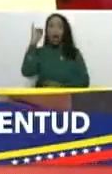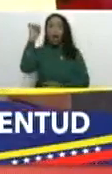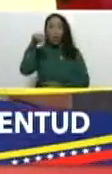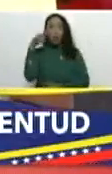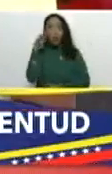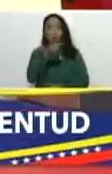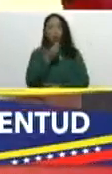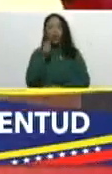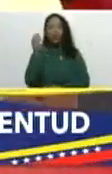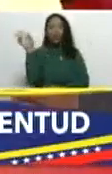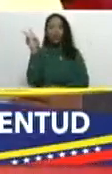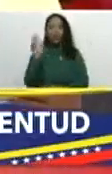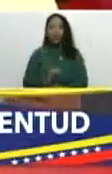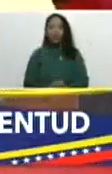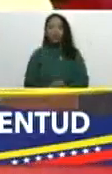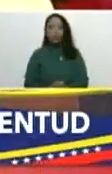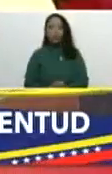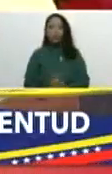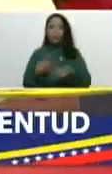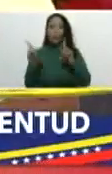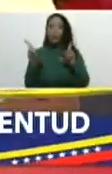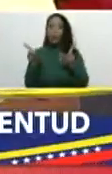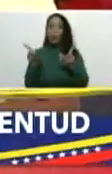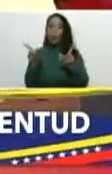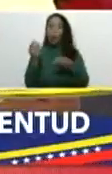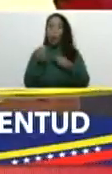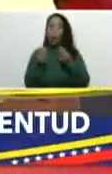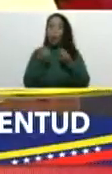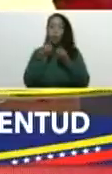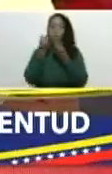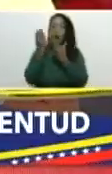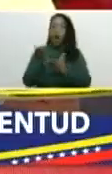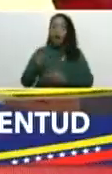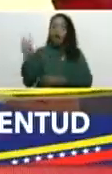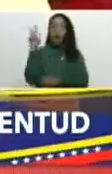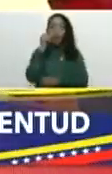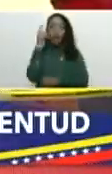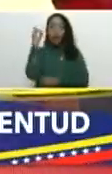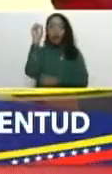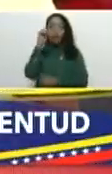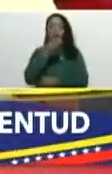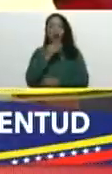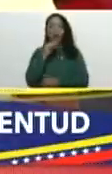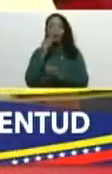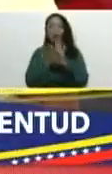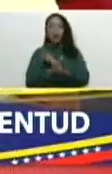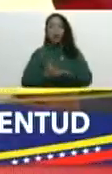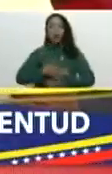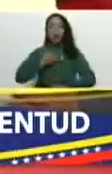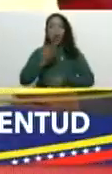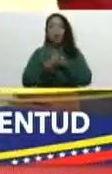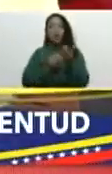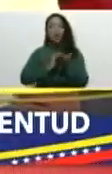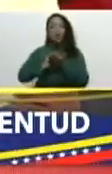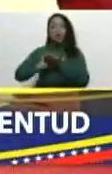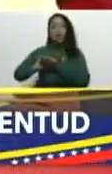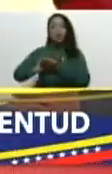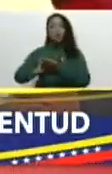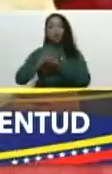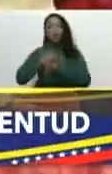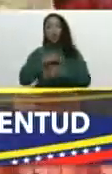como juventud venezolana, pero como unos buenos venezolanos y venezolanas, también hablamos de esas posibles soluciones que vamos